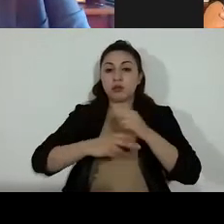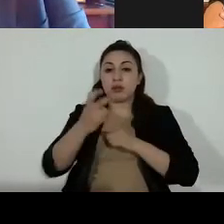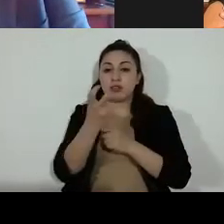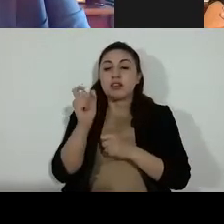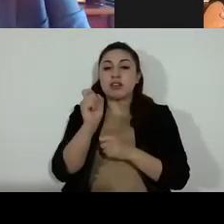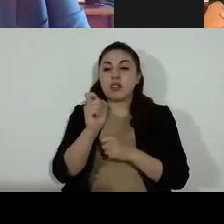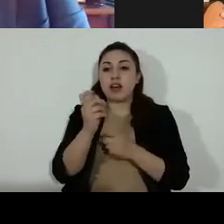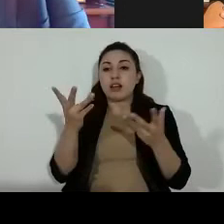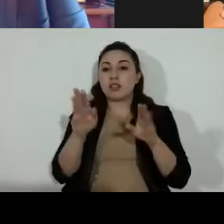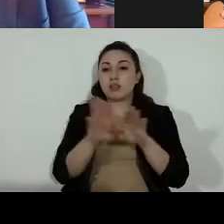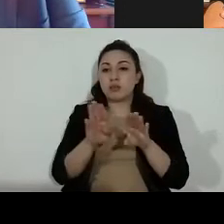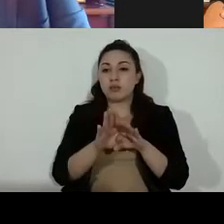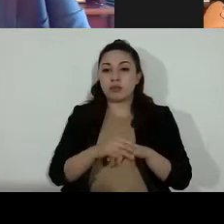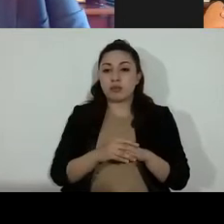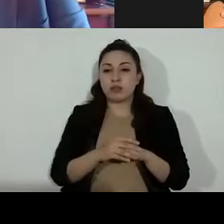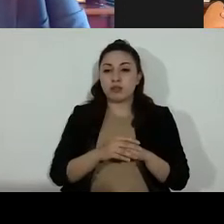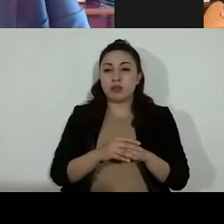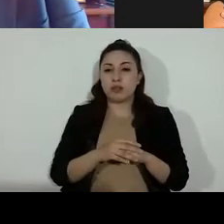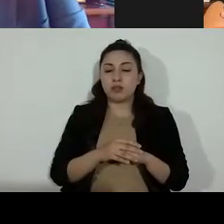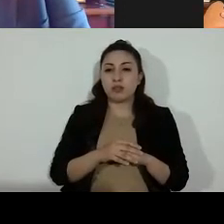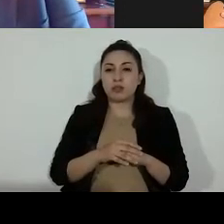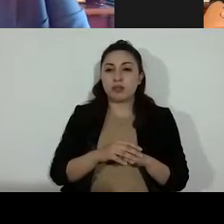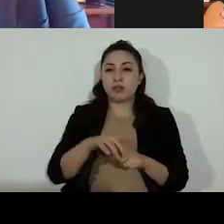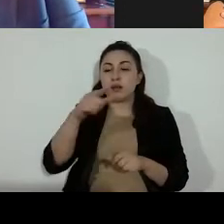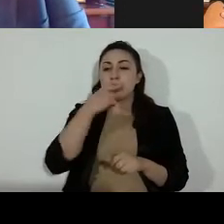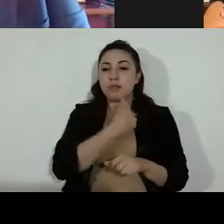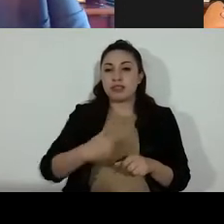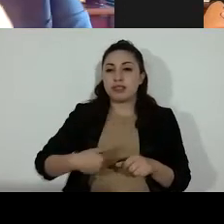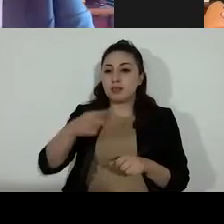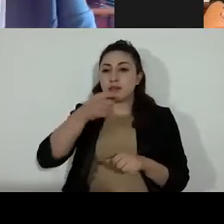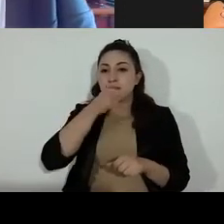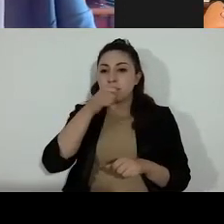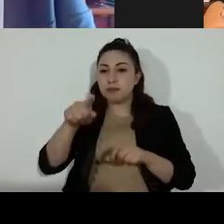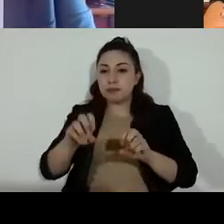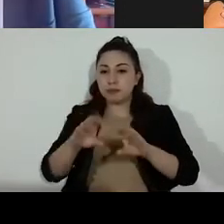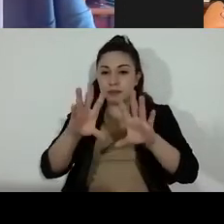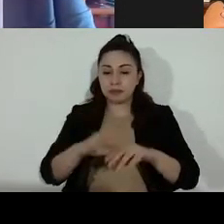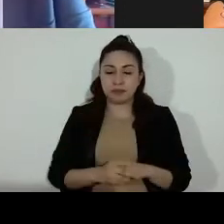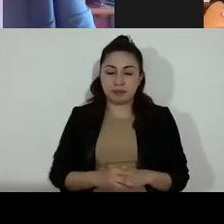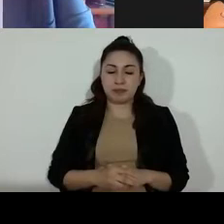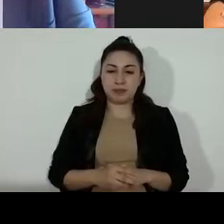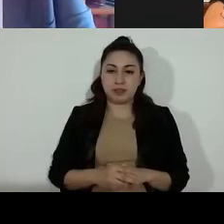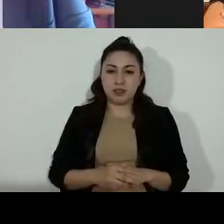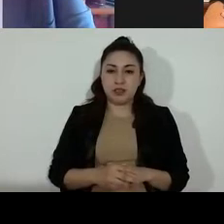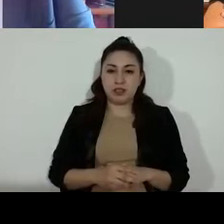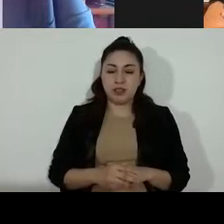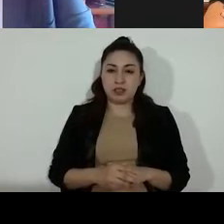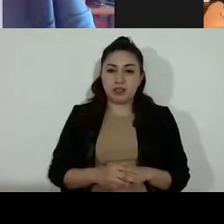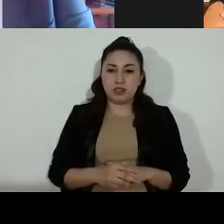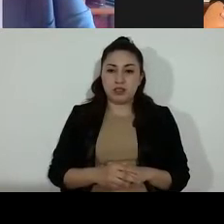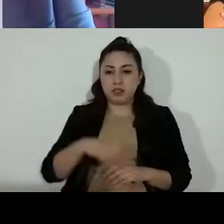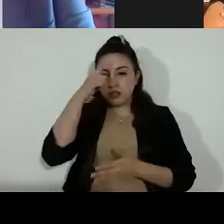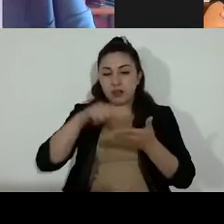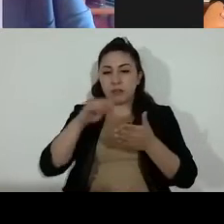ejercicio. Tiene prendido su micrófono, señor presidente. Y creo que se hace